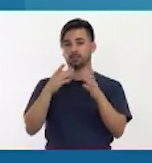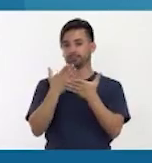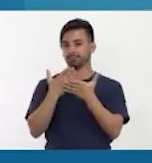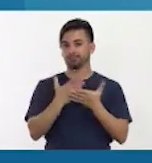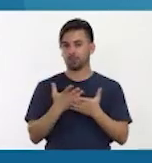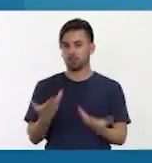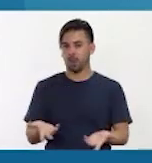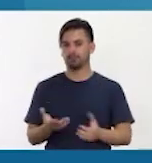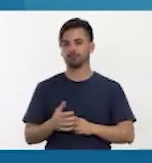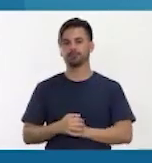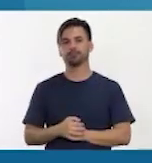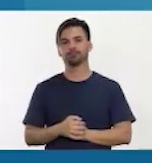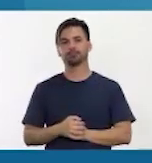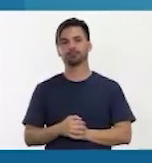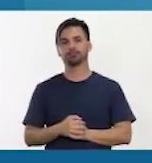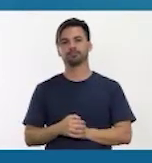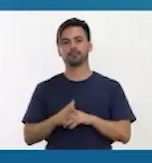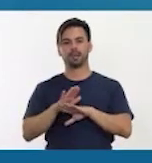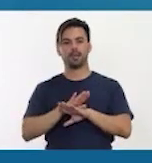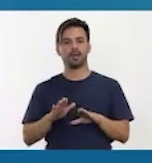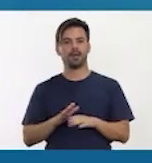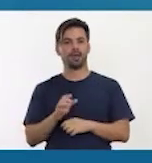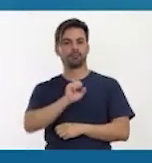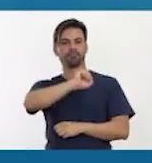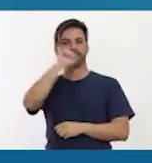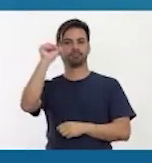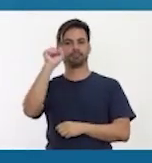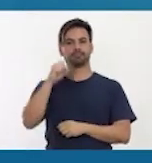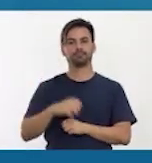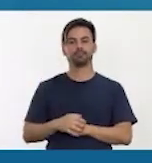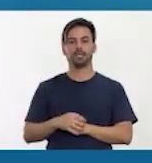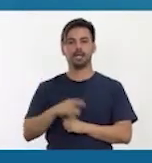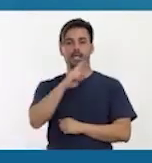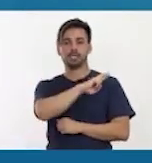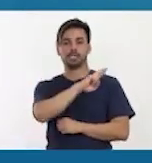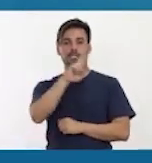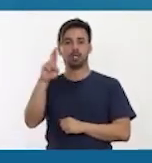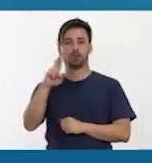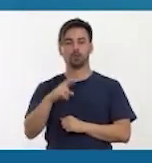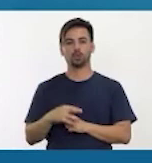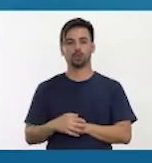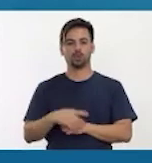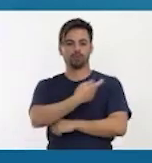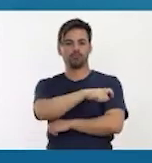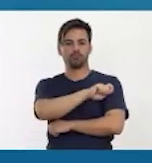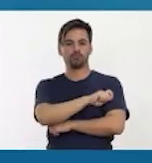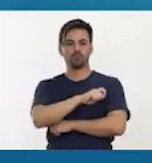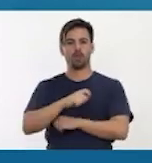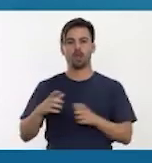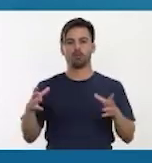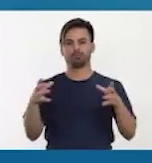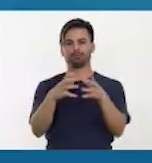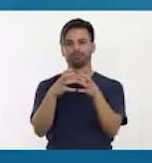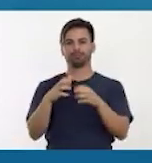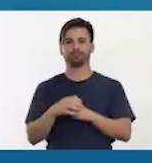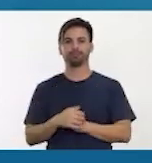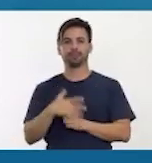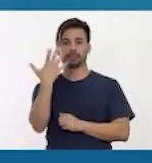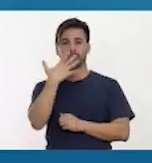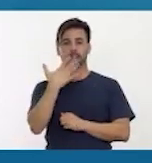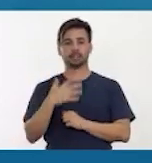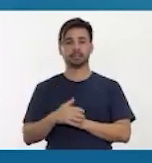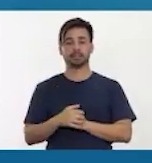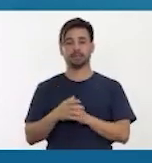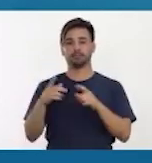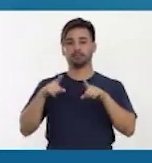El contenido a trabajar sería el establecimiento del poder revolucionario de las masas populares